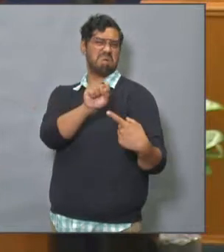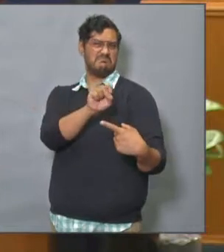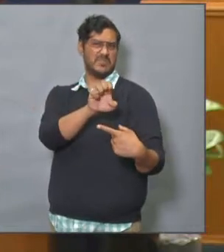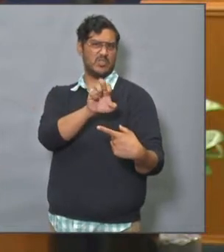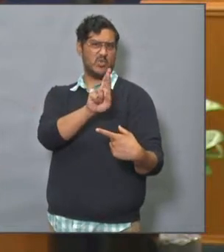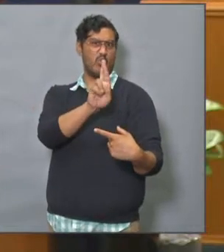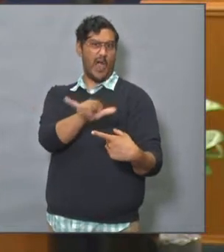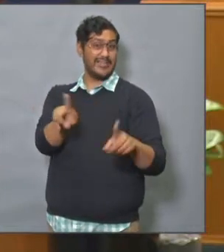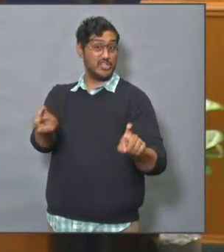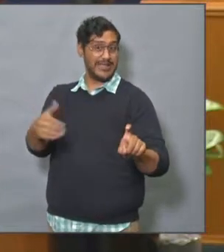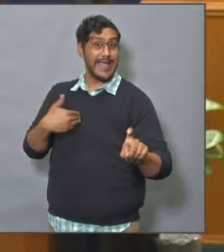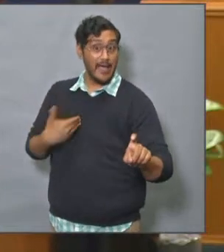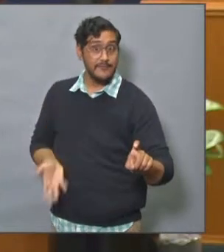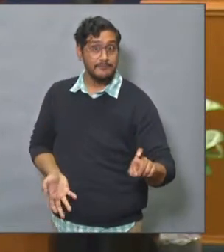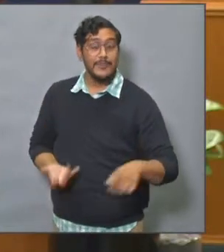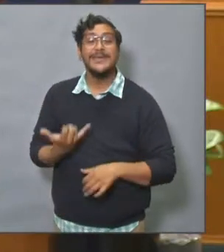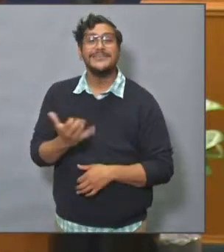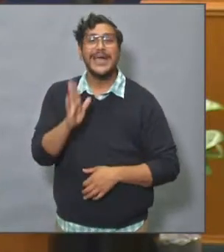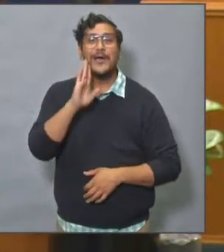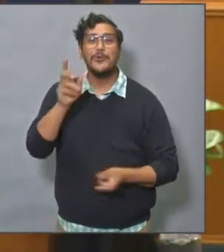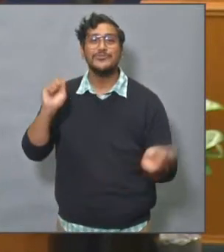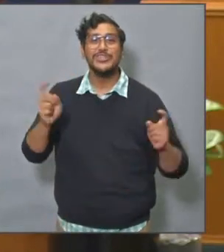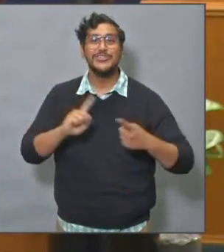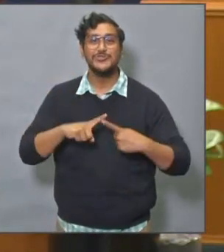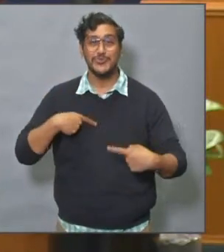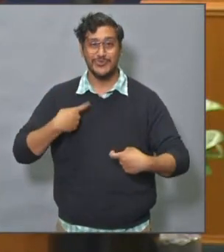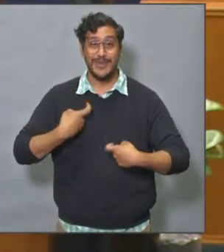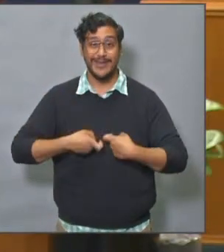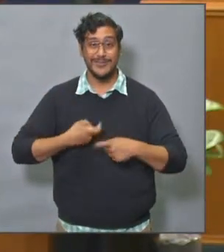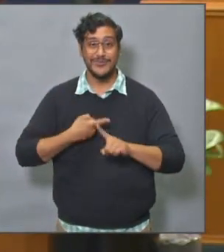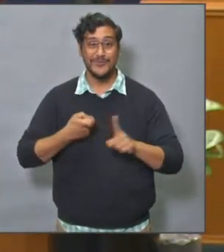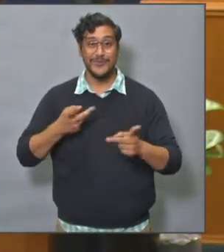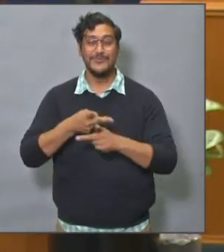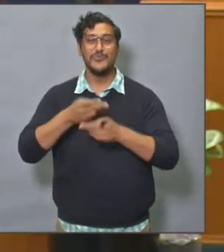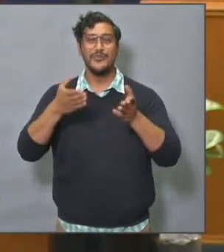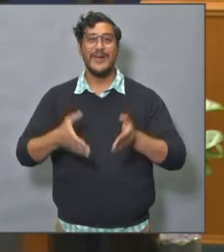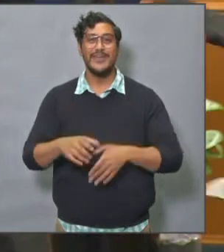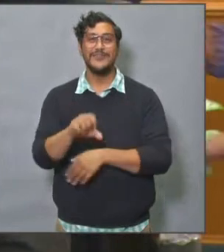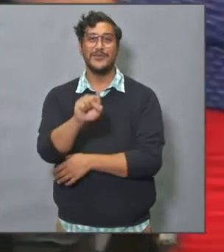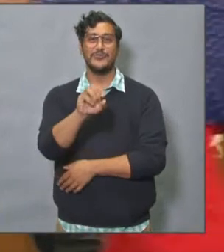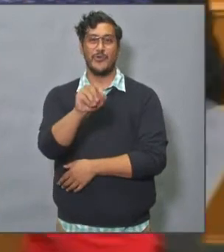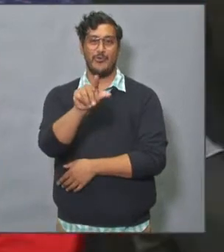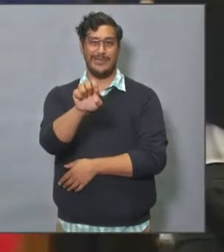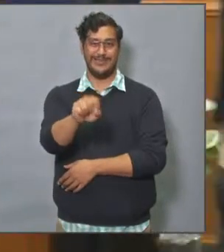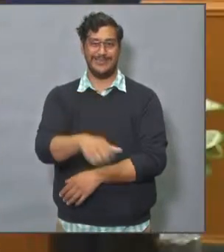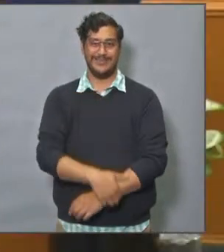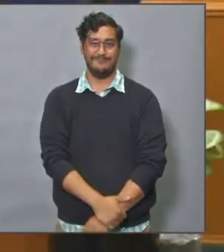this question. But now we'll turn to remarks in Spanish from Supervisor Solis.